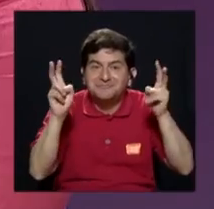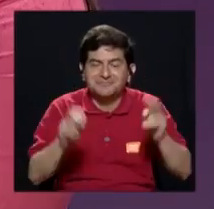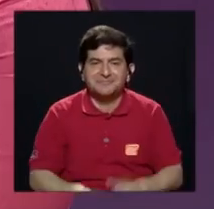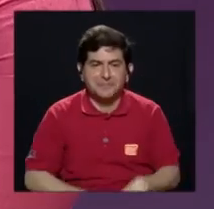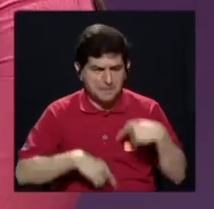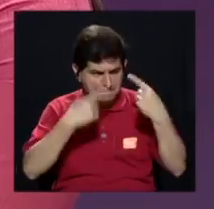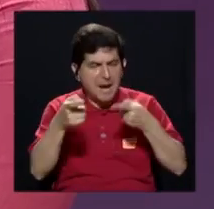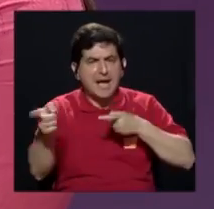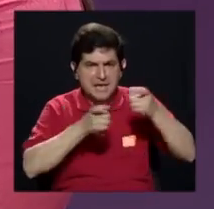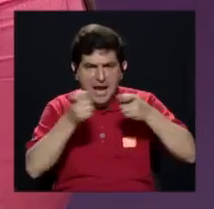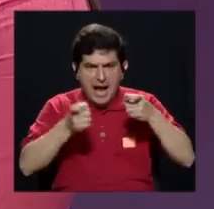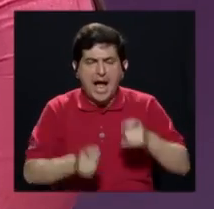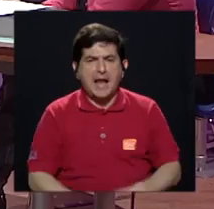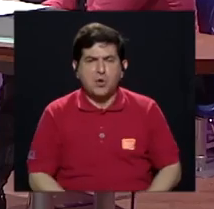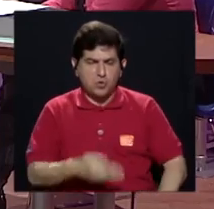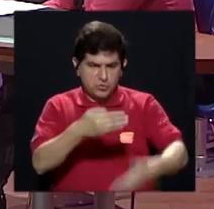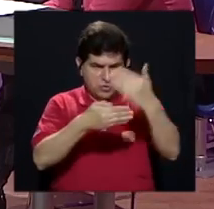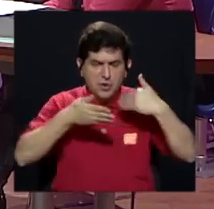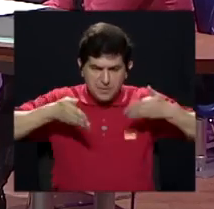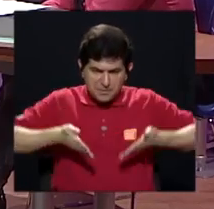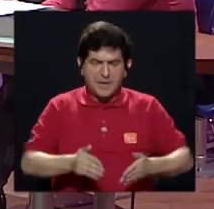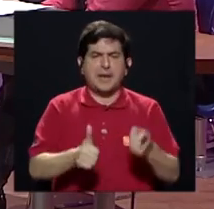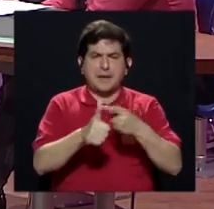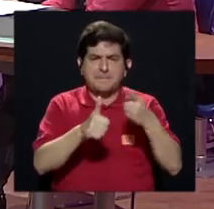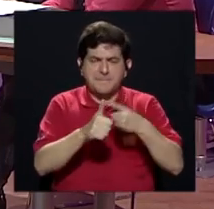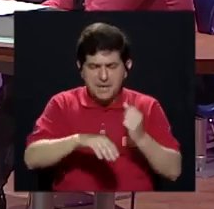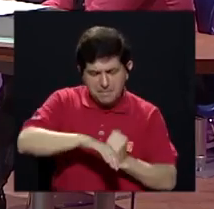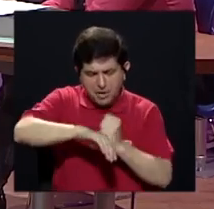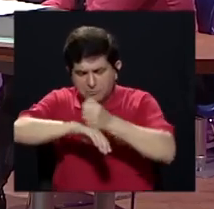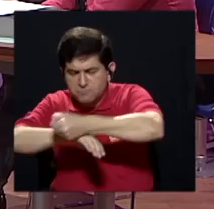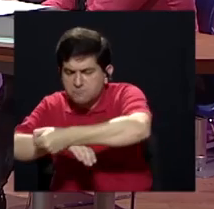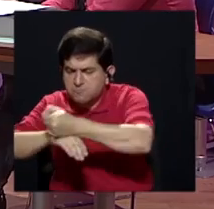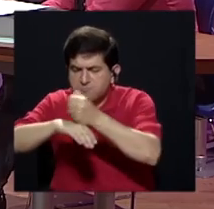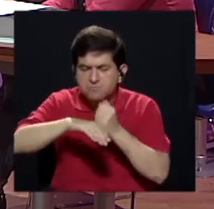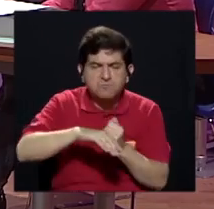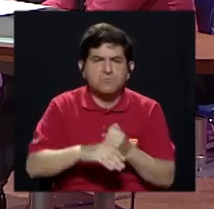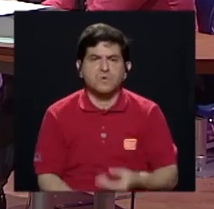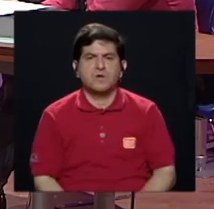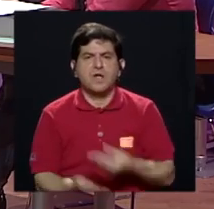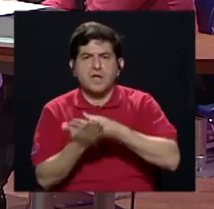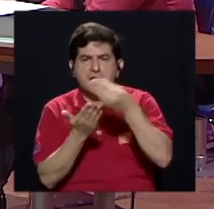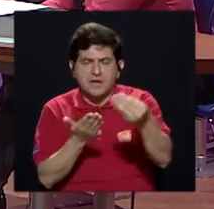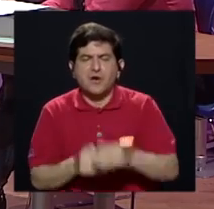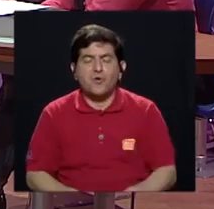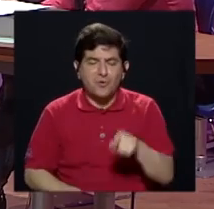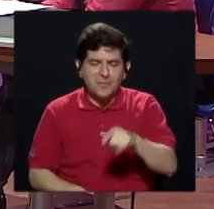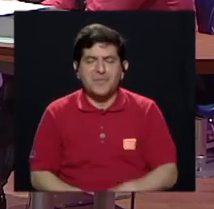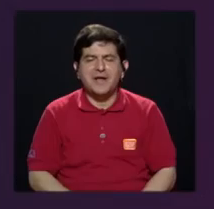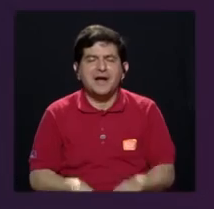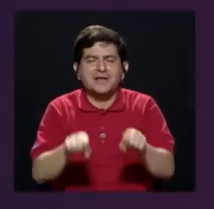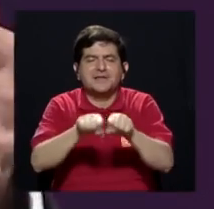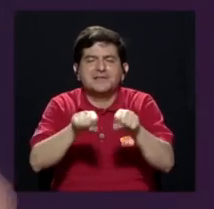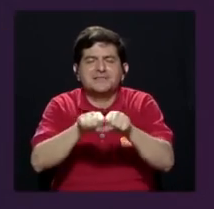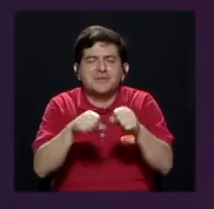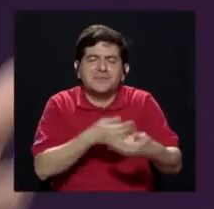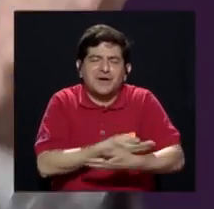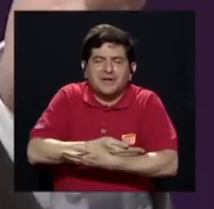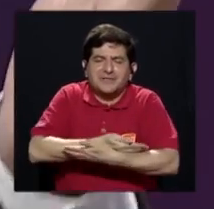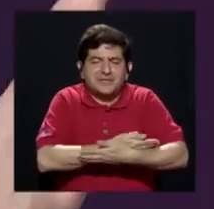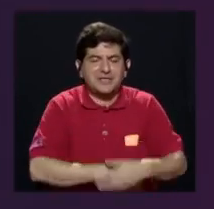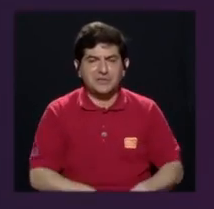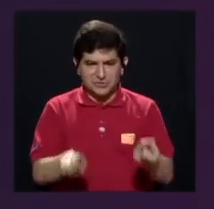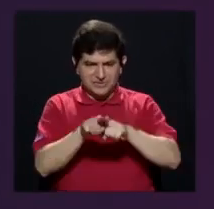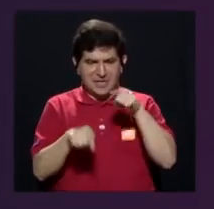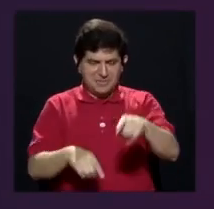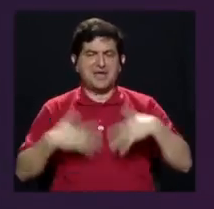vaya al control prenatal que vaya a ver el primer ultrasonido que vaya a comprar los escarpines que asuma que se ponga el maternal